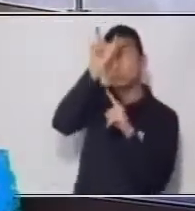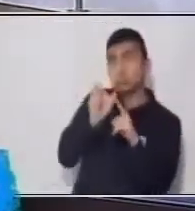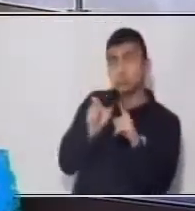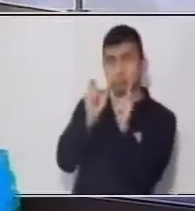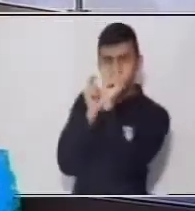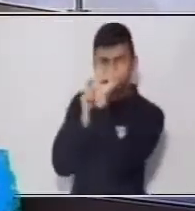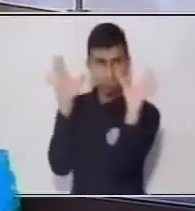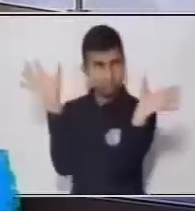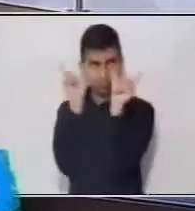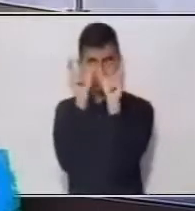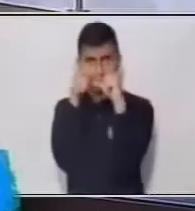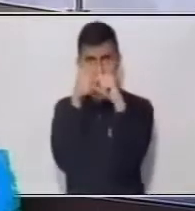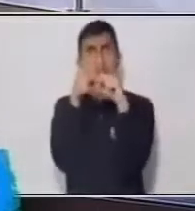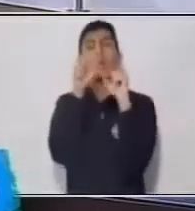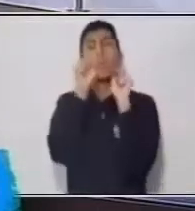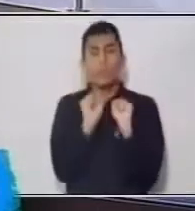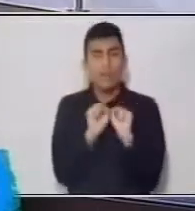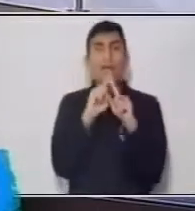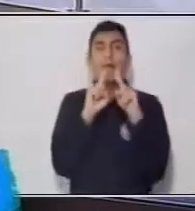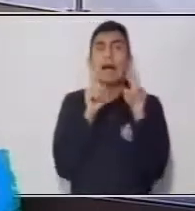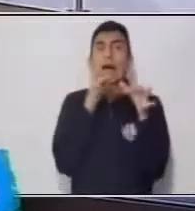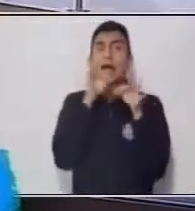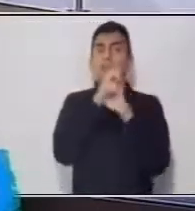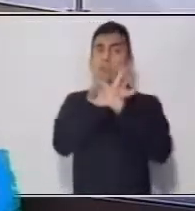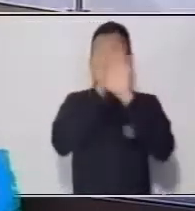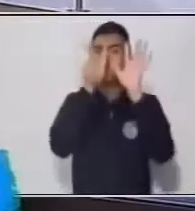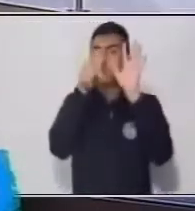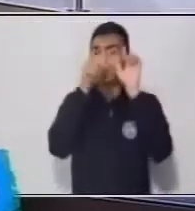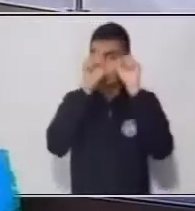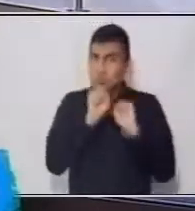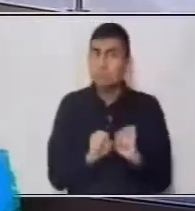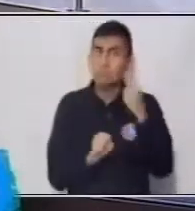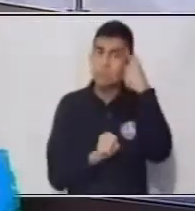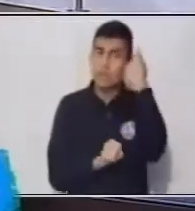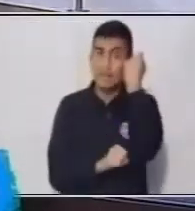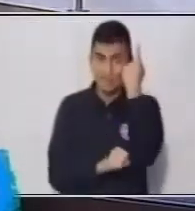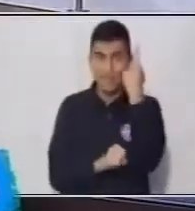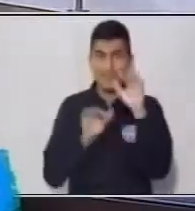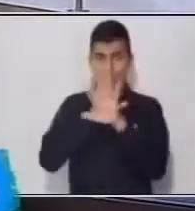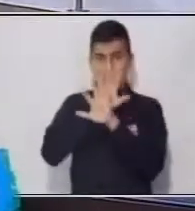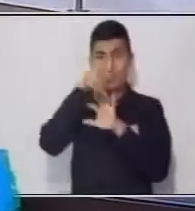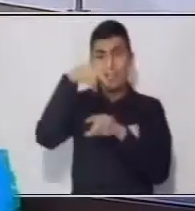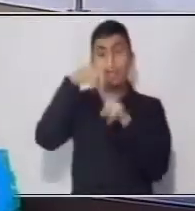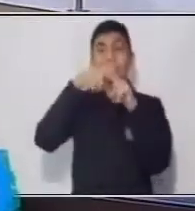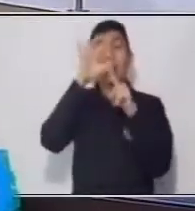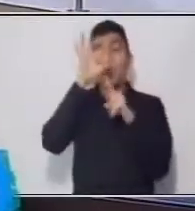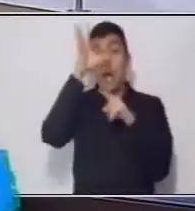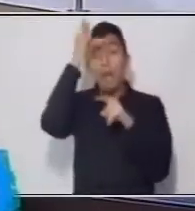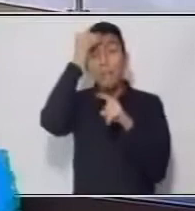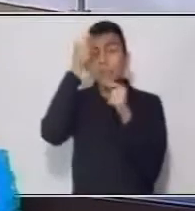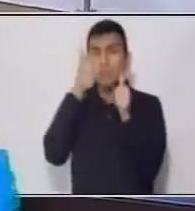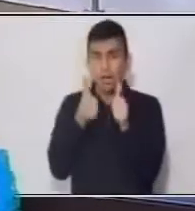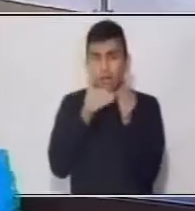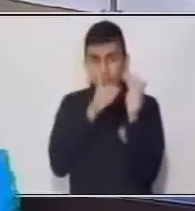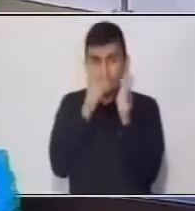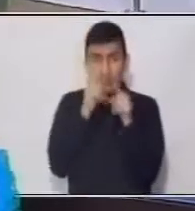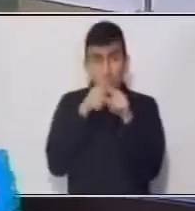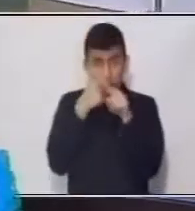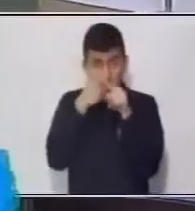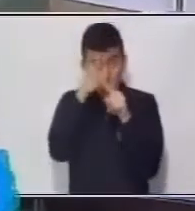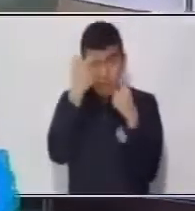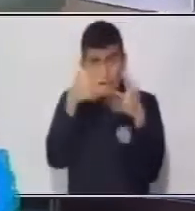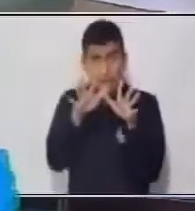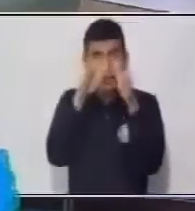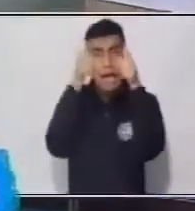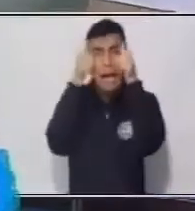por separado tiene un sentido y no depende de la otra. Entonces, cuando tú hayas analizado